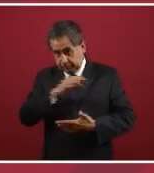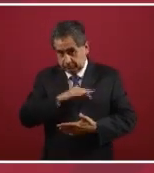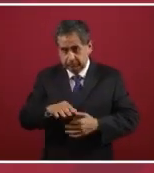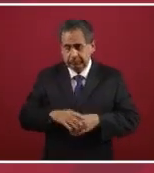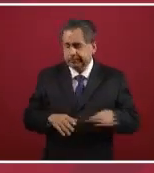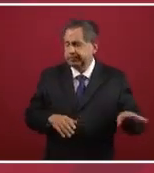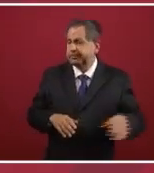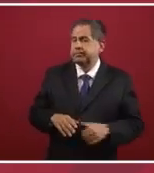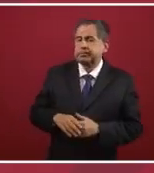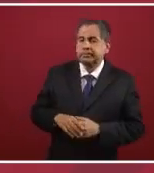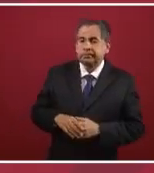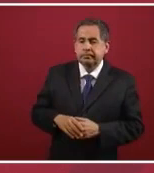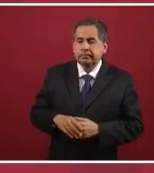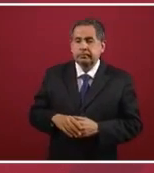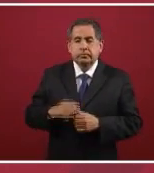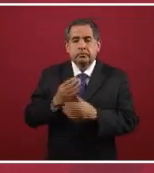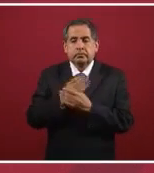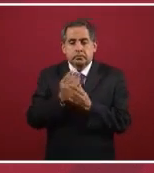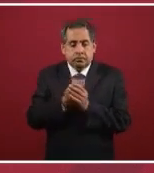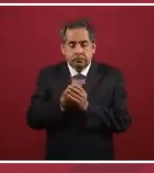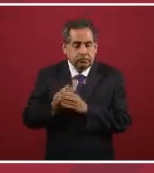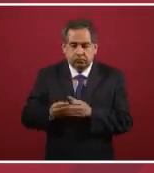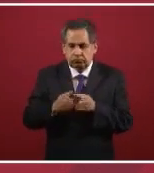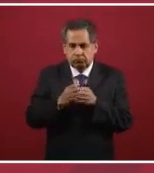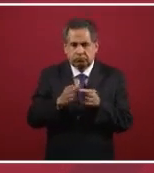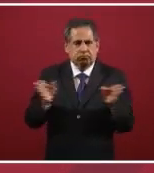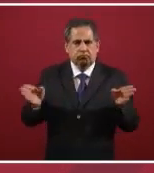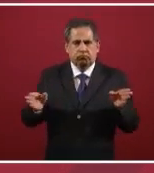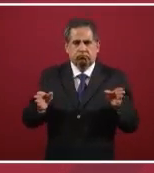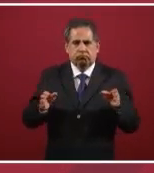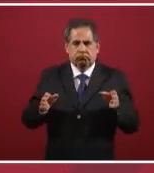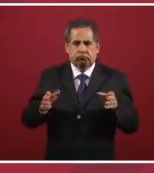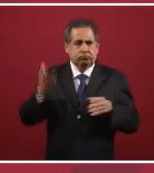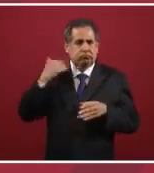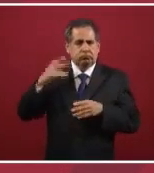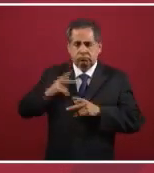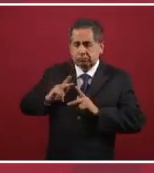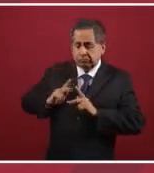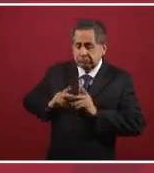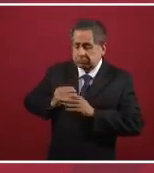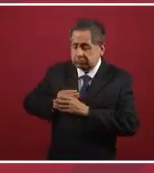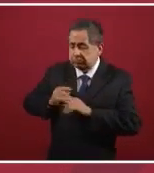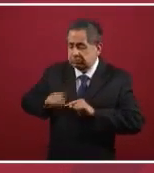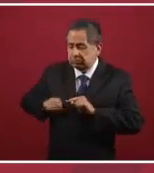ya no se está clasificando, se quedó trunca la clasificación